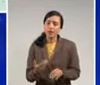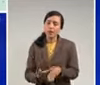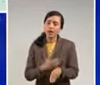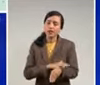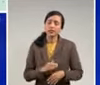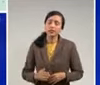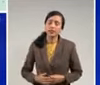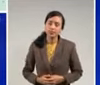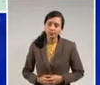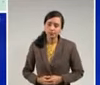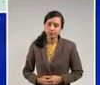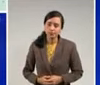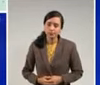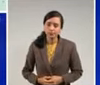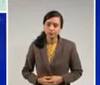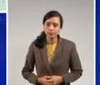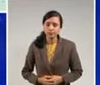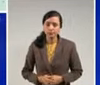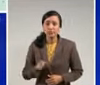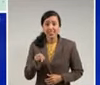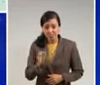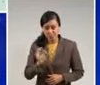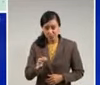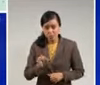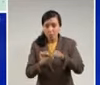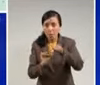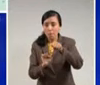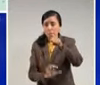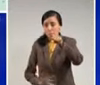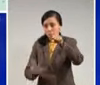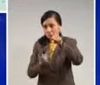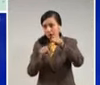ahí. Y este sí es un mapa, el que viene ahora a continuación,